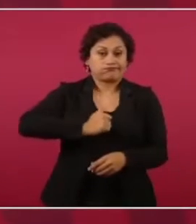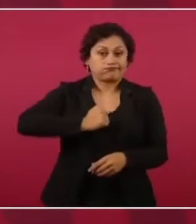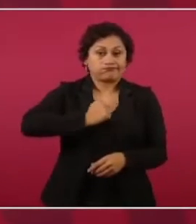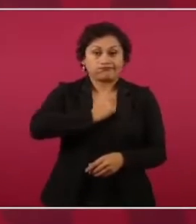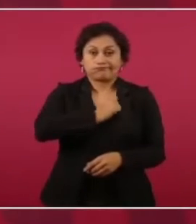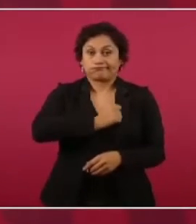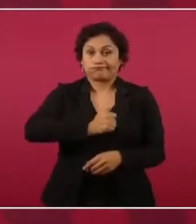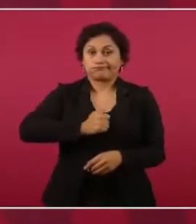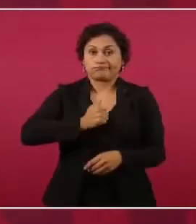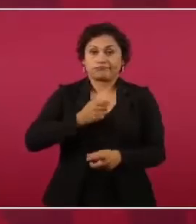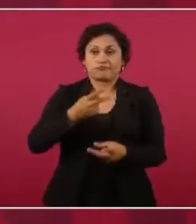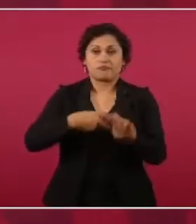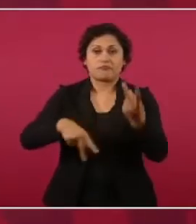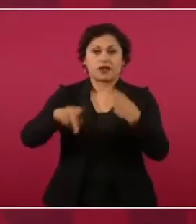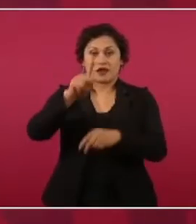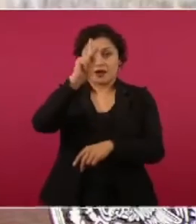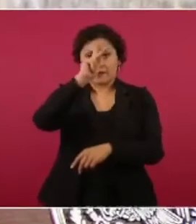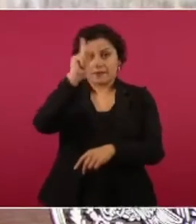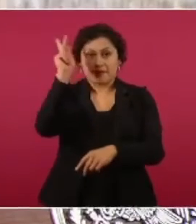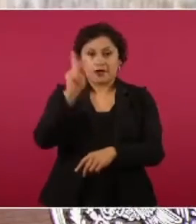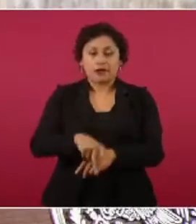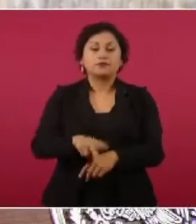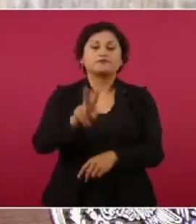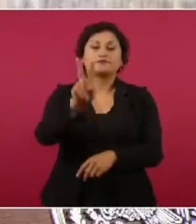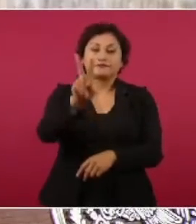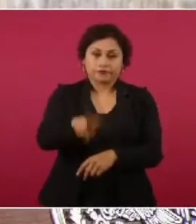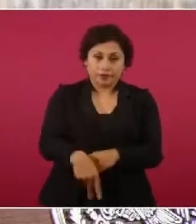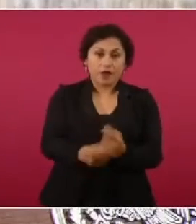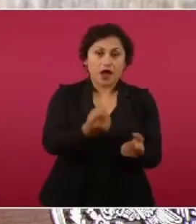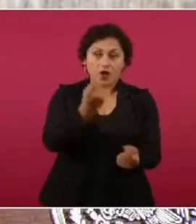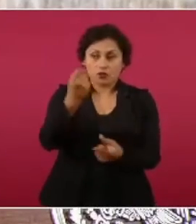desgraciadamente ha sucedido en algunas partes, muy pocas.